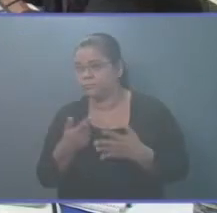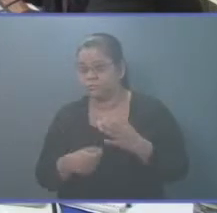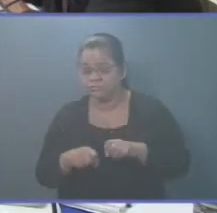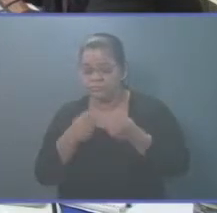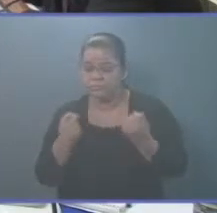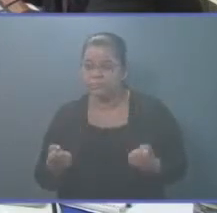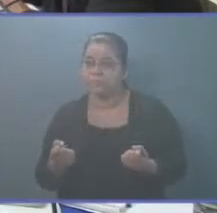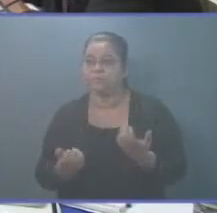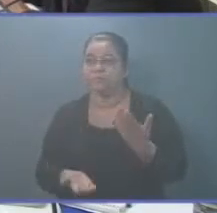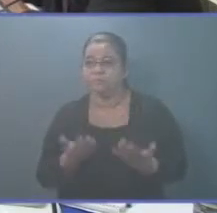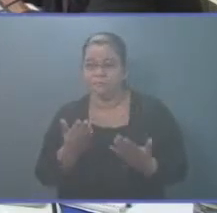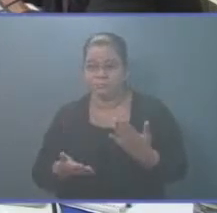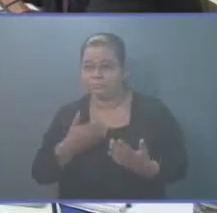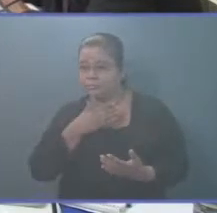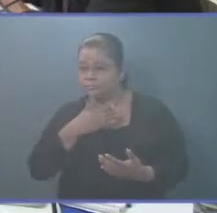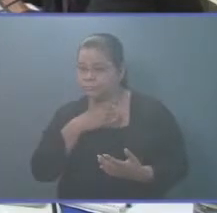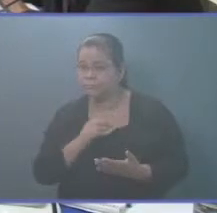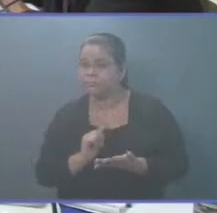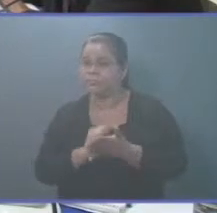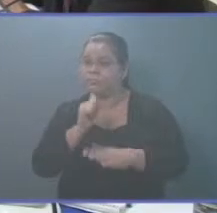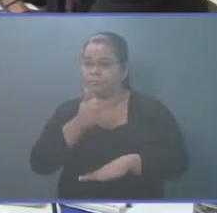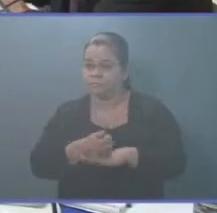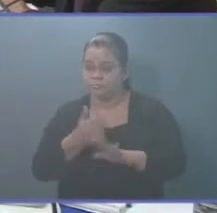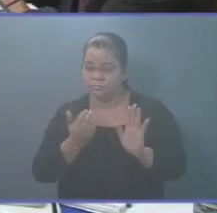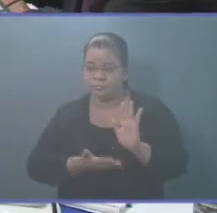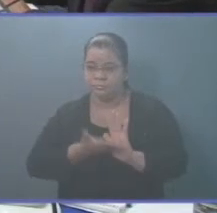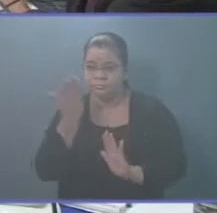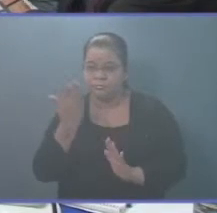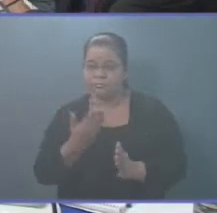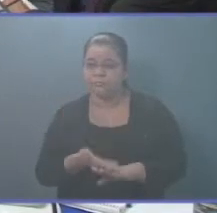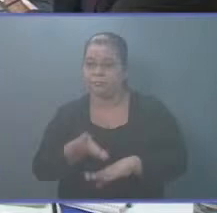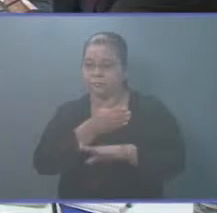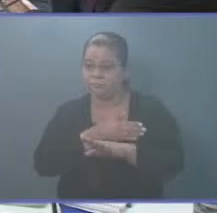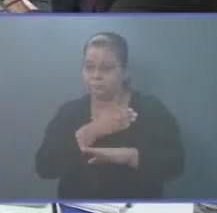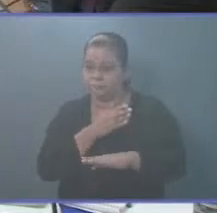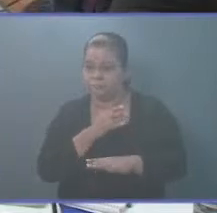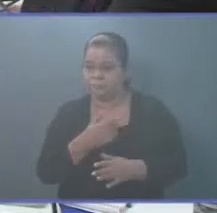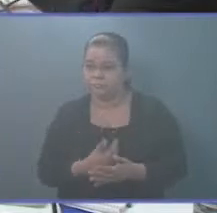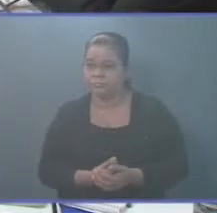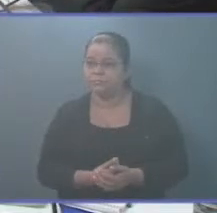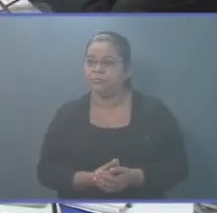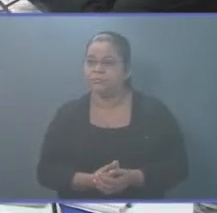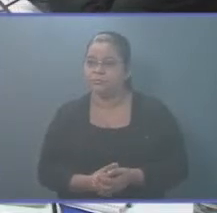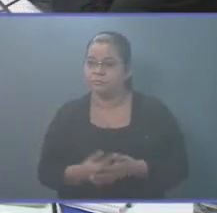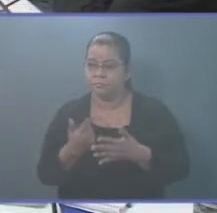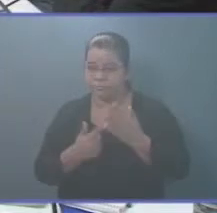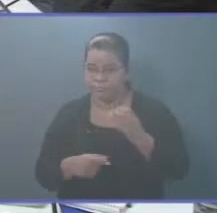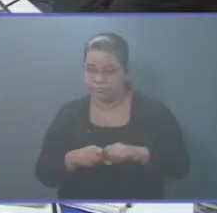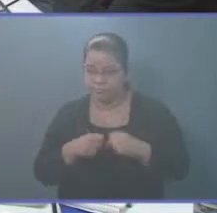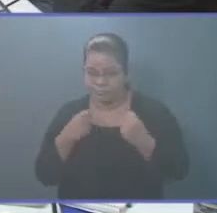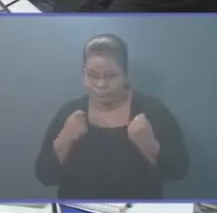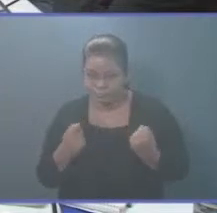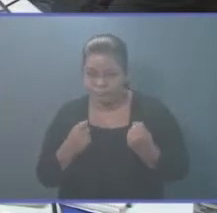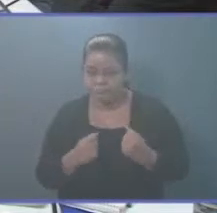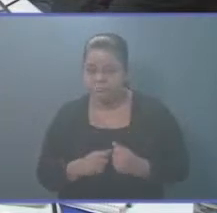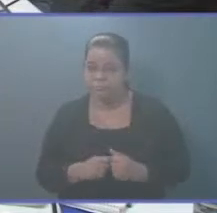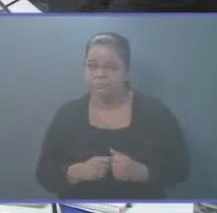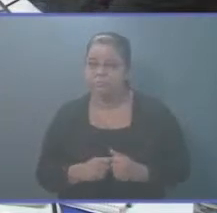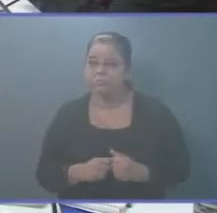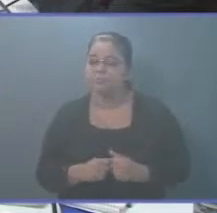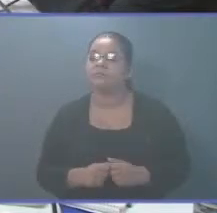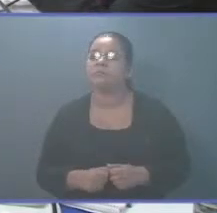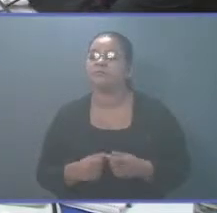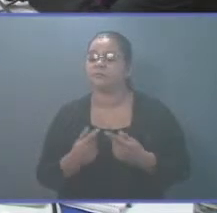de realización compleja. Sí. Y define, tal cual él lo ha expresado, cuáles son los delitos de realización compleja. En este